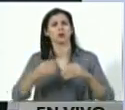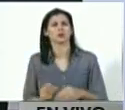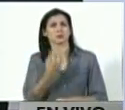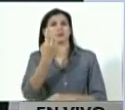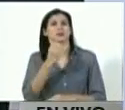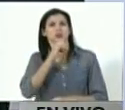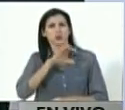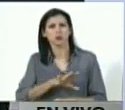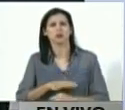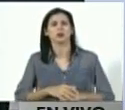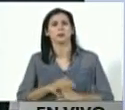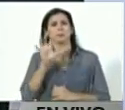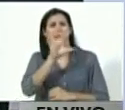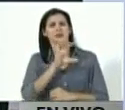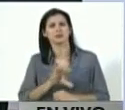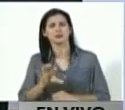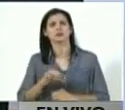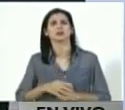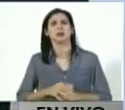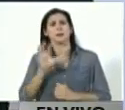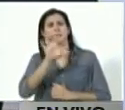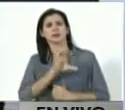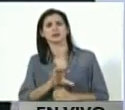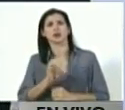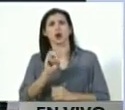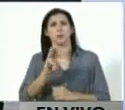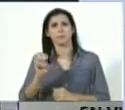entre los países OPEP y no OPEP